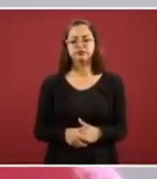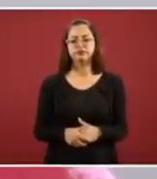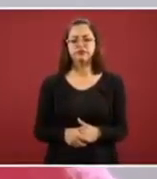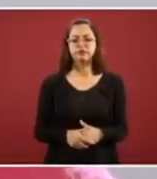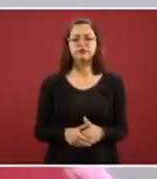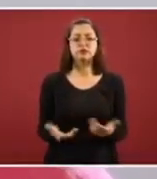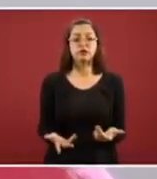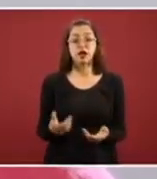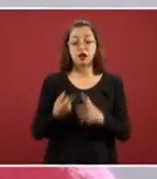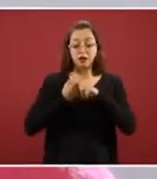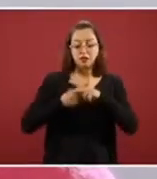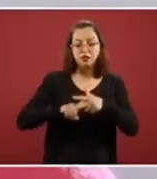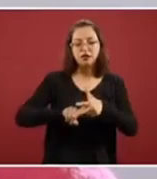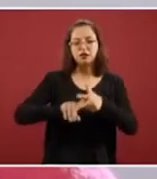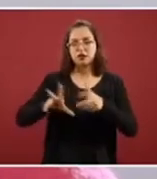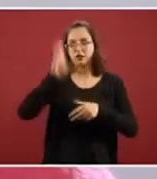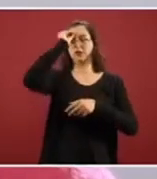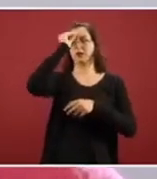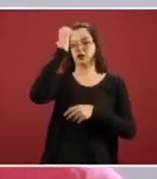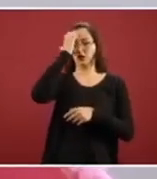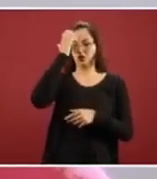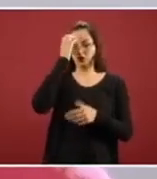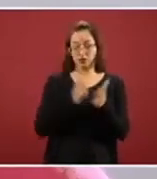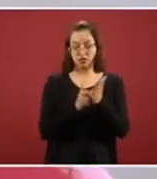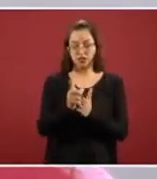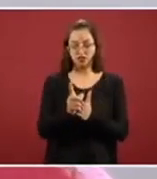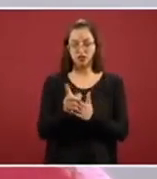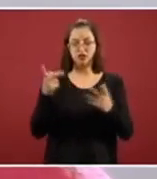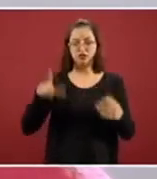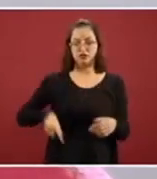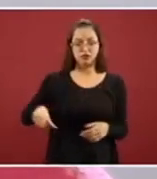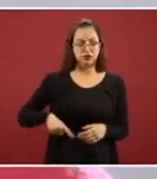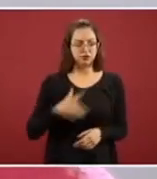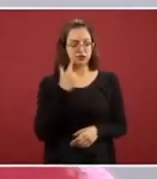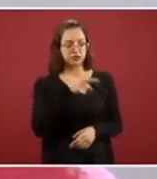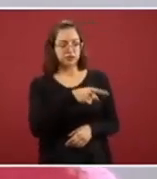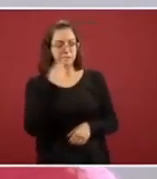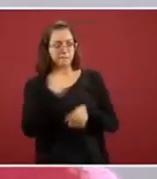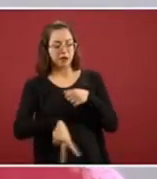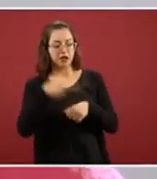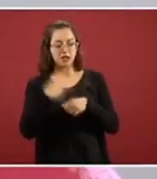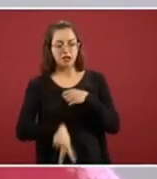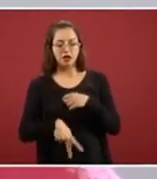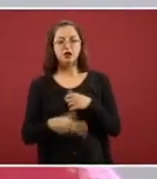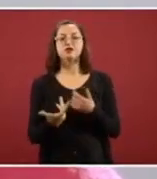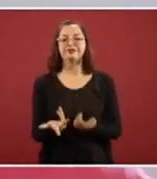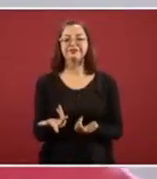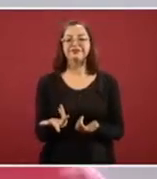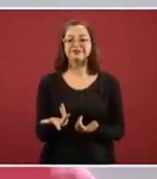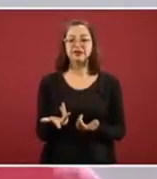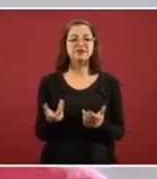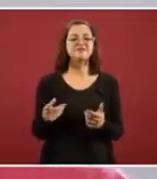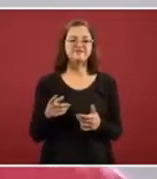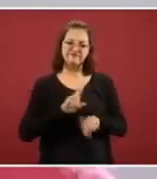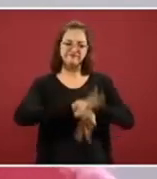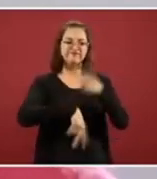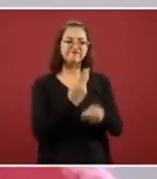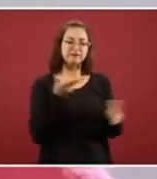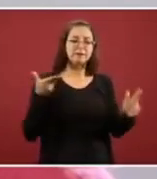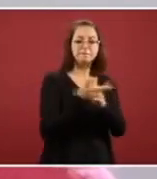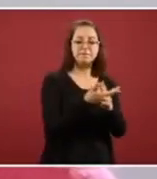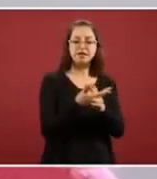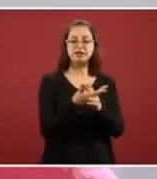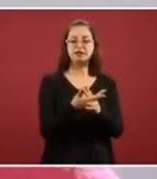conoces a tu derecho, eres una persona de alto peligroso. Y entonces somos los que nos matan, nos